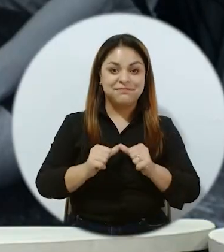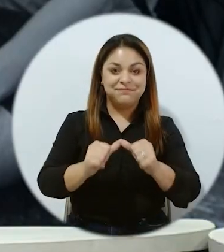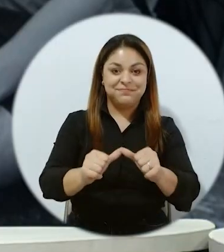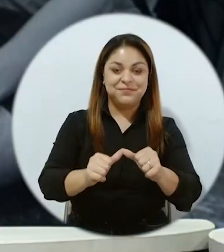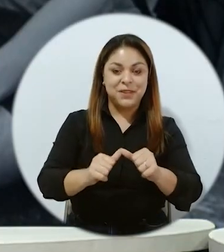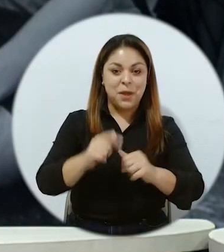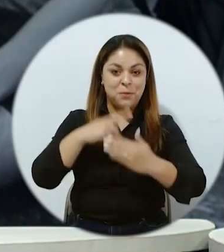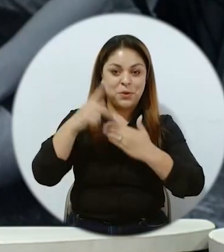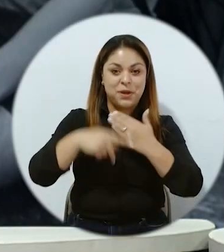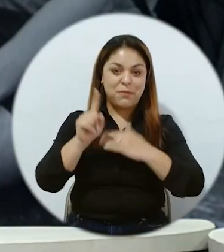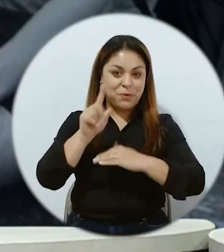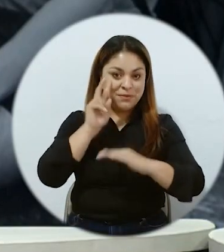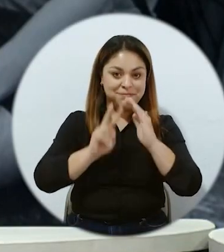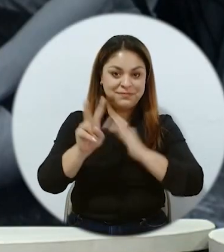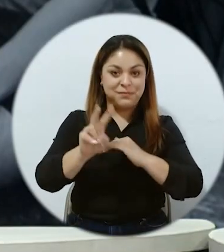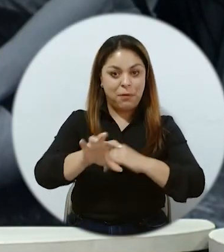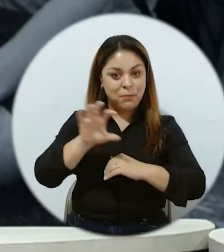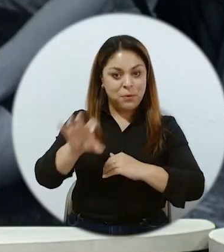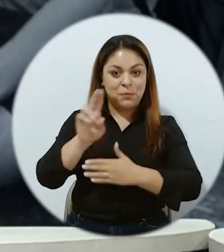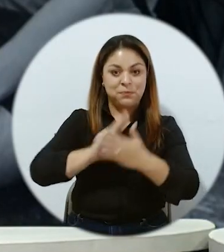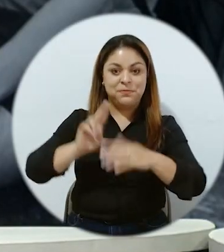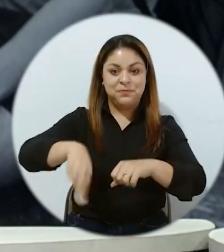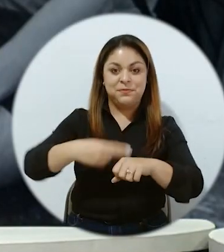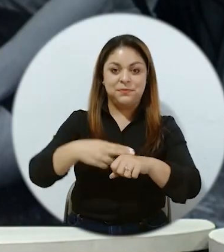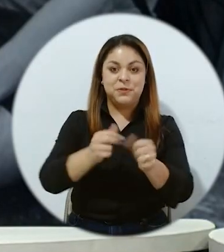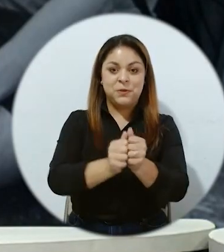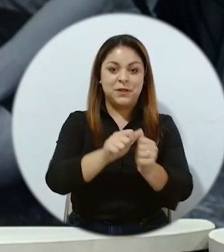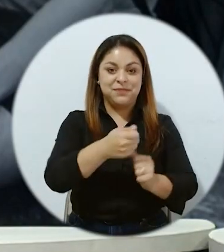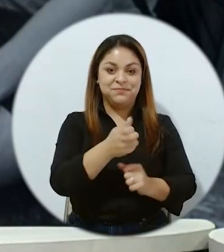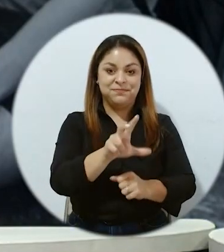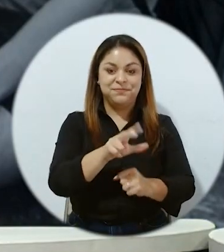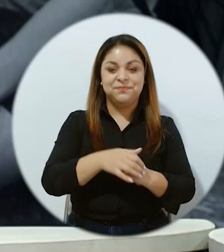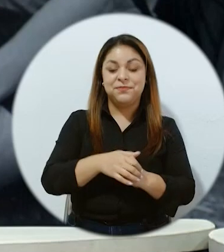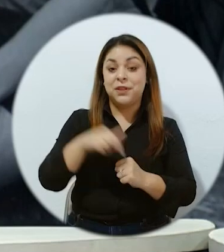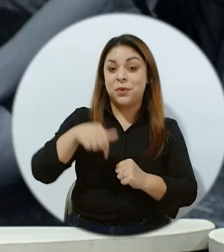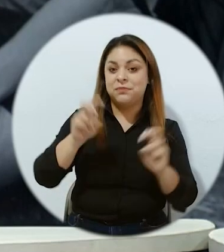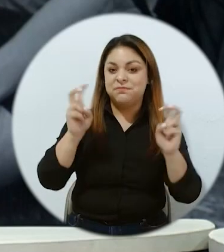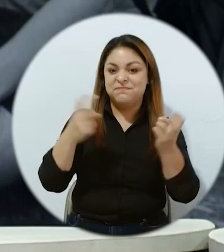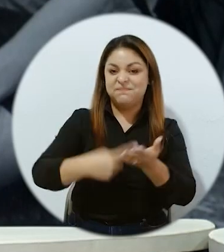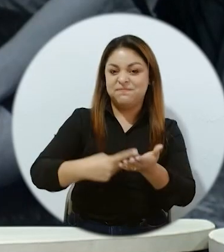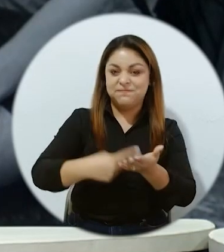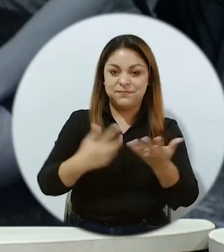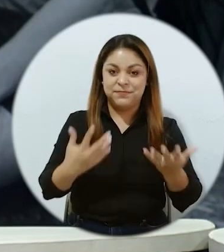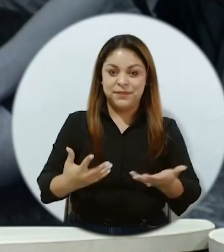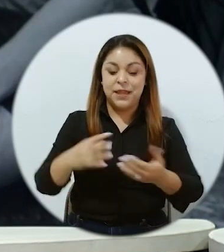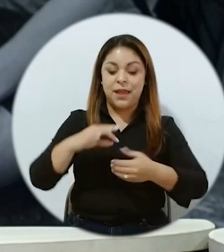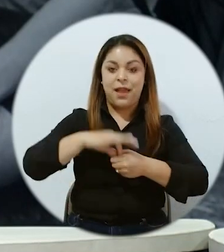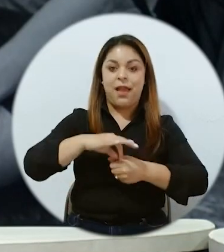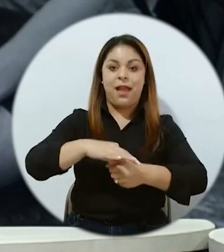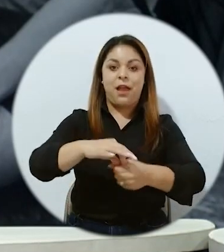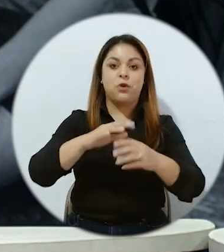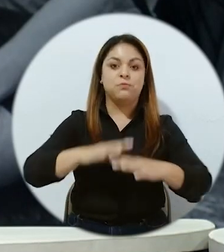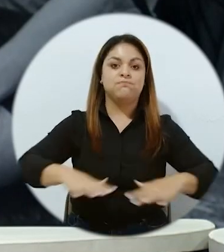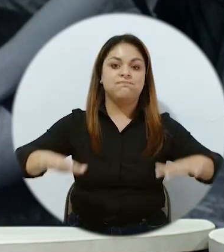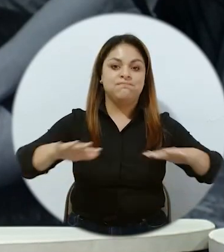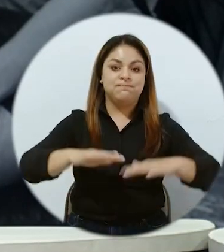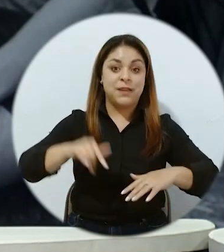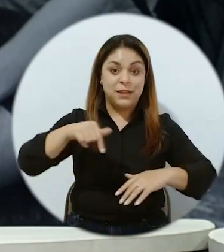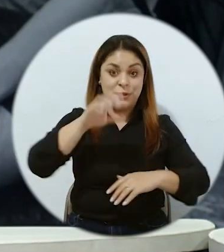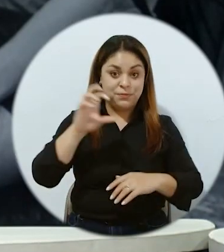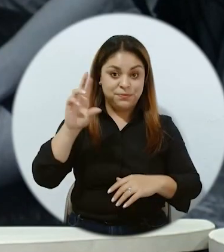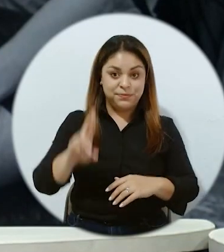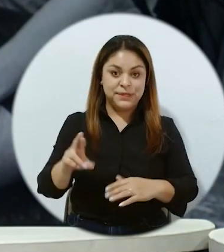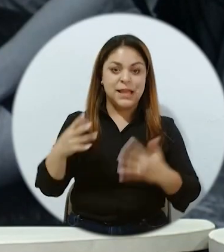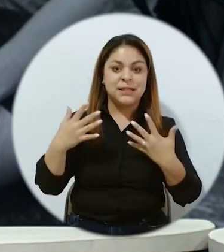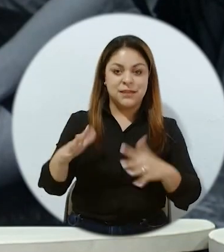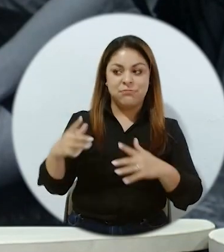Regresa usted a Una Mirada del programa de la Universidad Nacional y de CINAR S.A. Hoy con el tema de agroecología en Costa Rica, que como hemos visto a